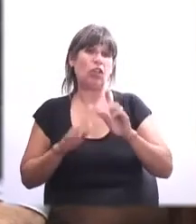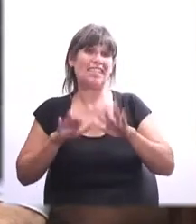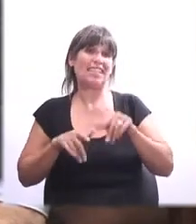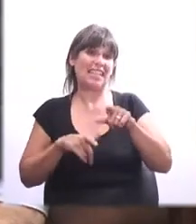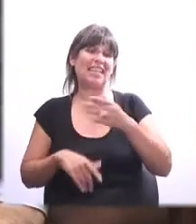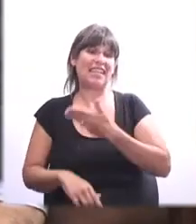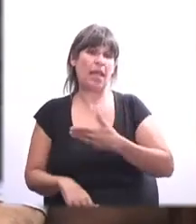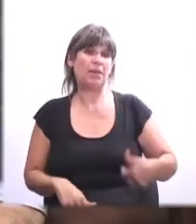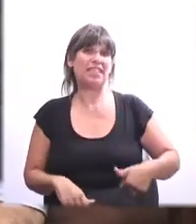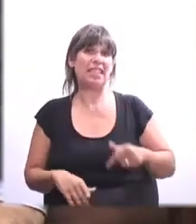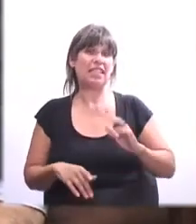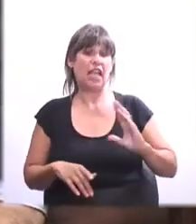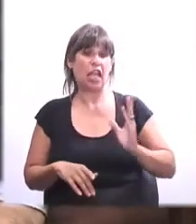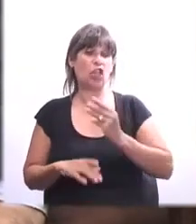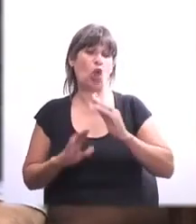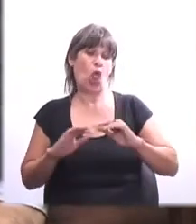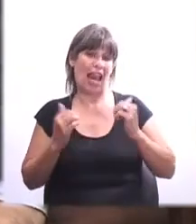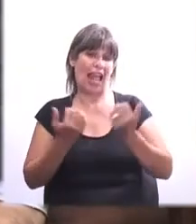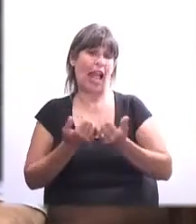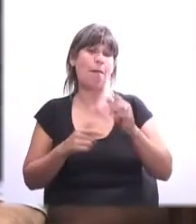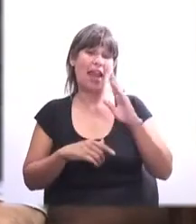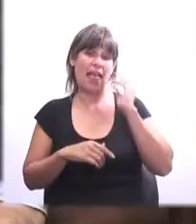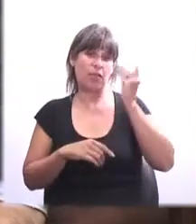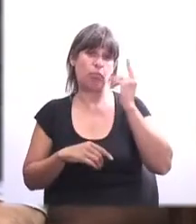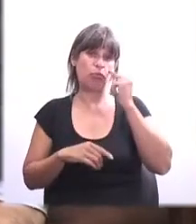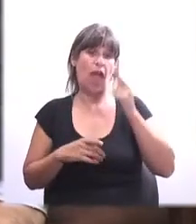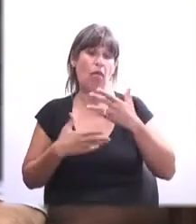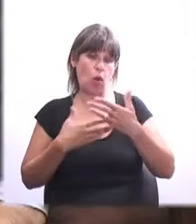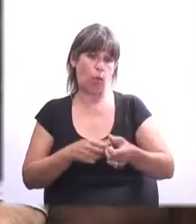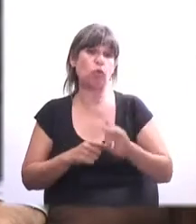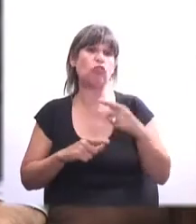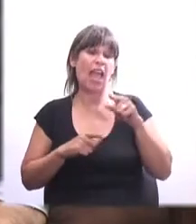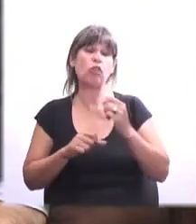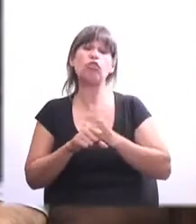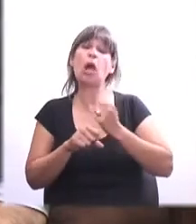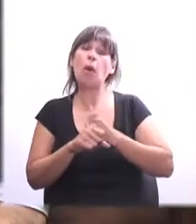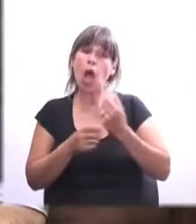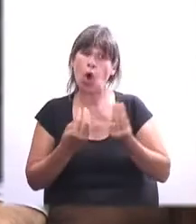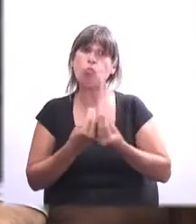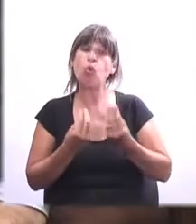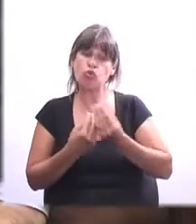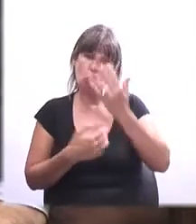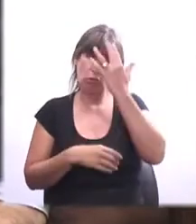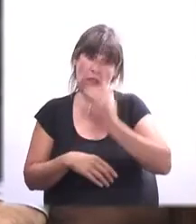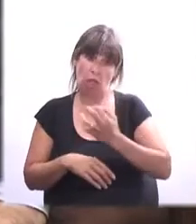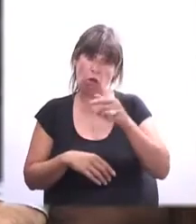presidente, espero que toda la Cámara lo acompañe. Creo que hay un trabajo muy grande atrás, un trabajo muy